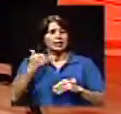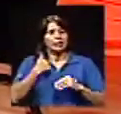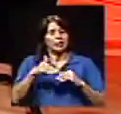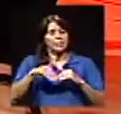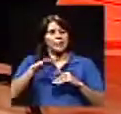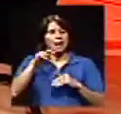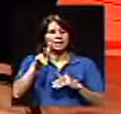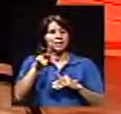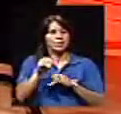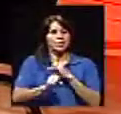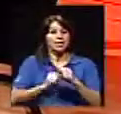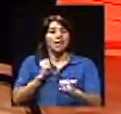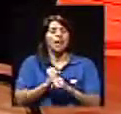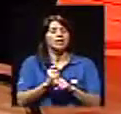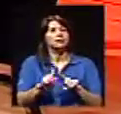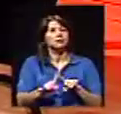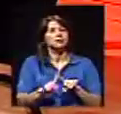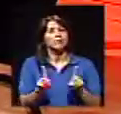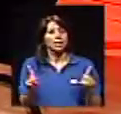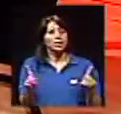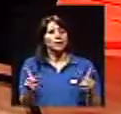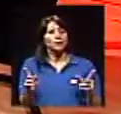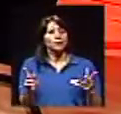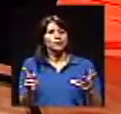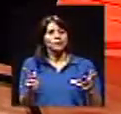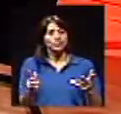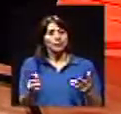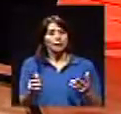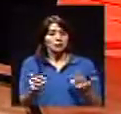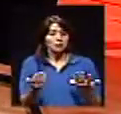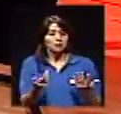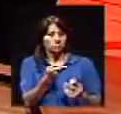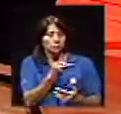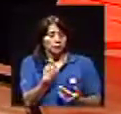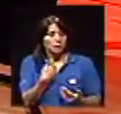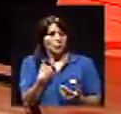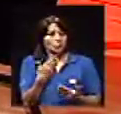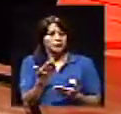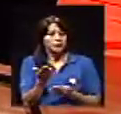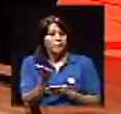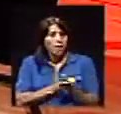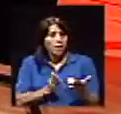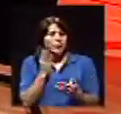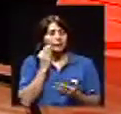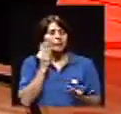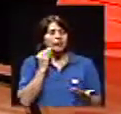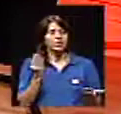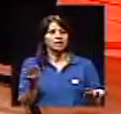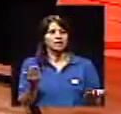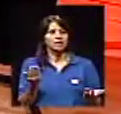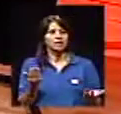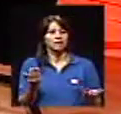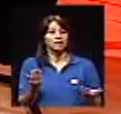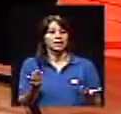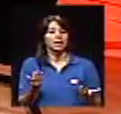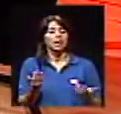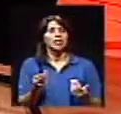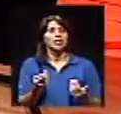pero en ese sentido, digamos, hay ciertas experiencias y en esos ámbitos